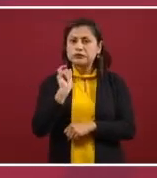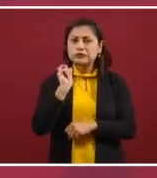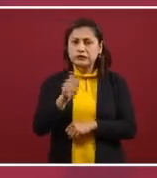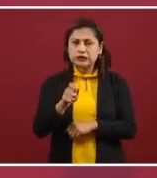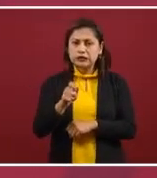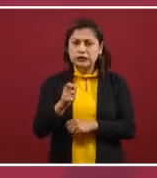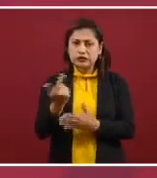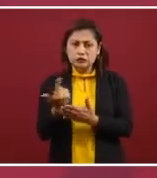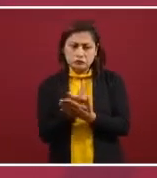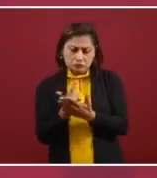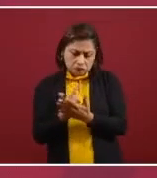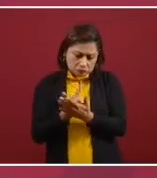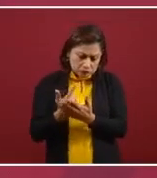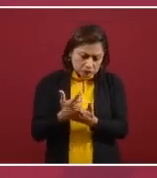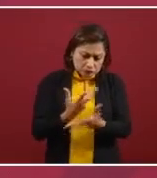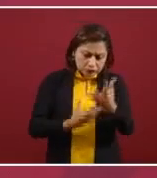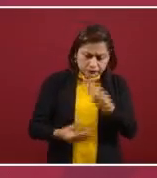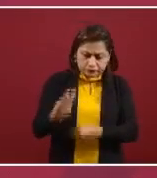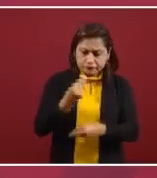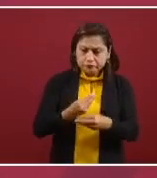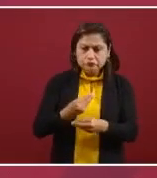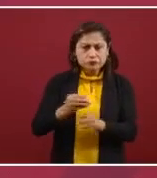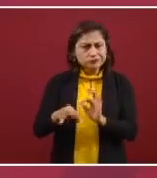sanas, no hay déficit,